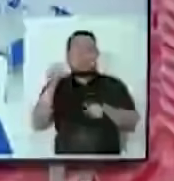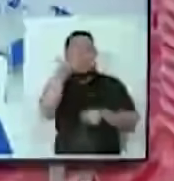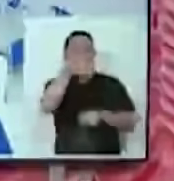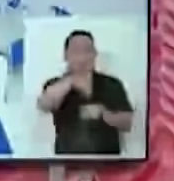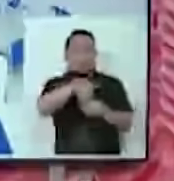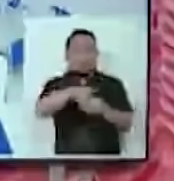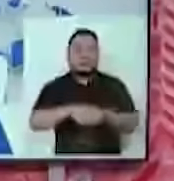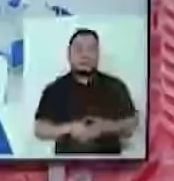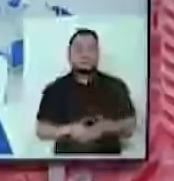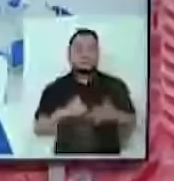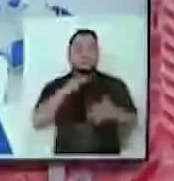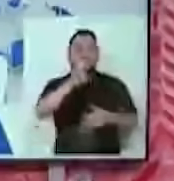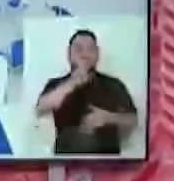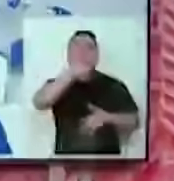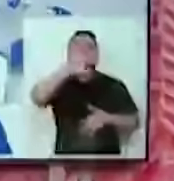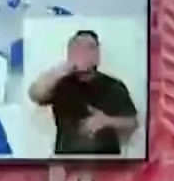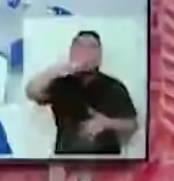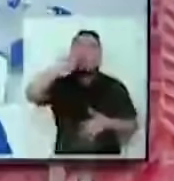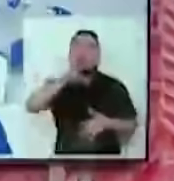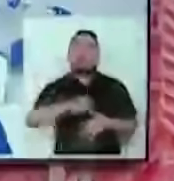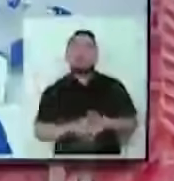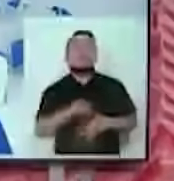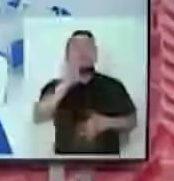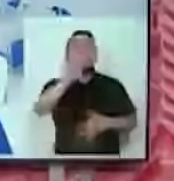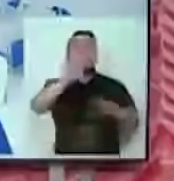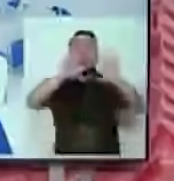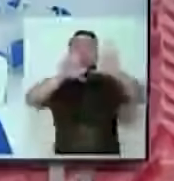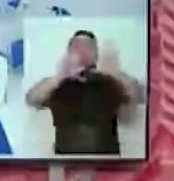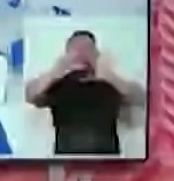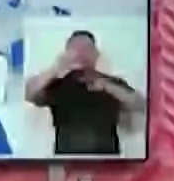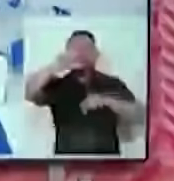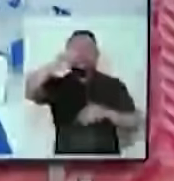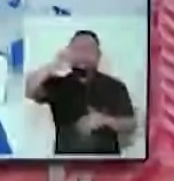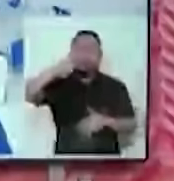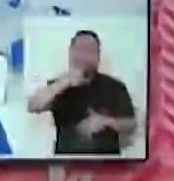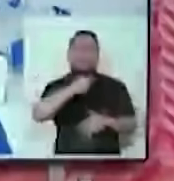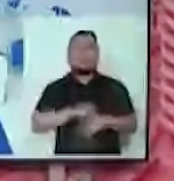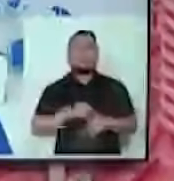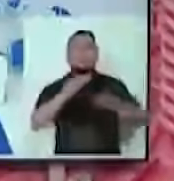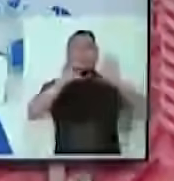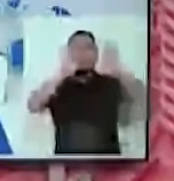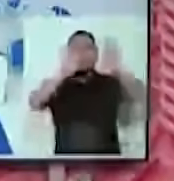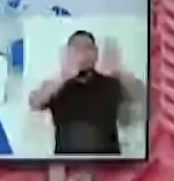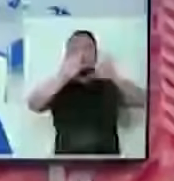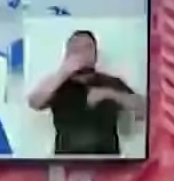todos los candidatos. La votación es un incidente importante, pero un